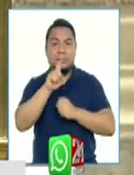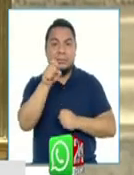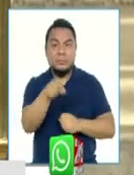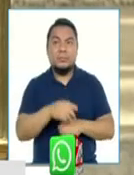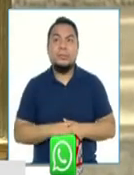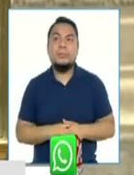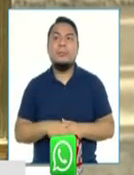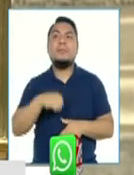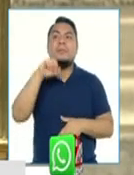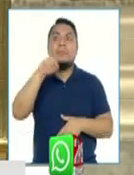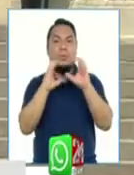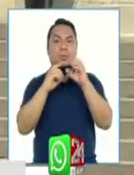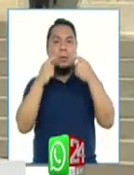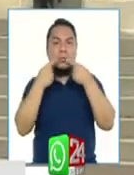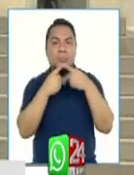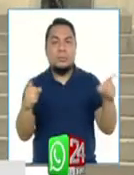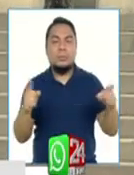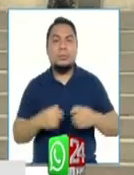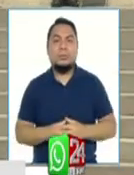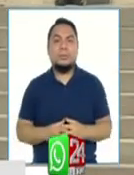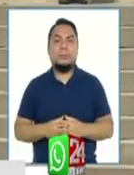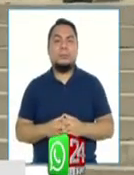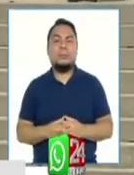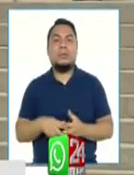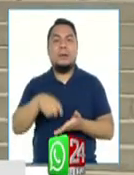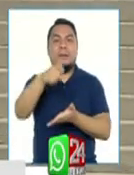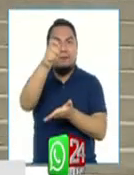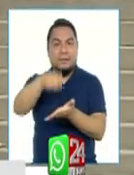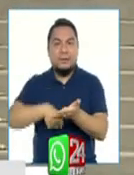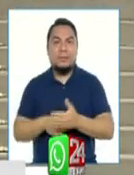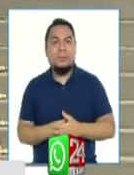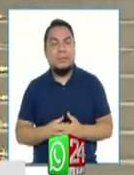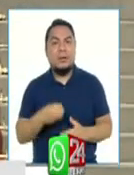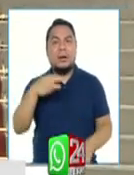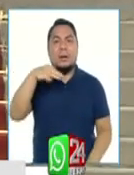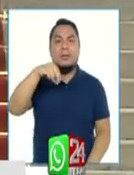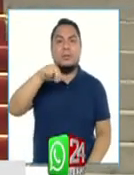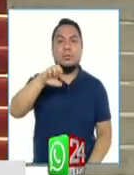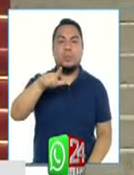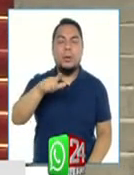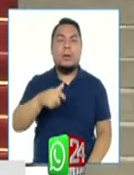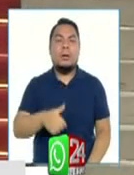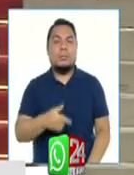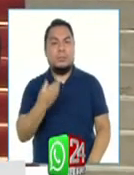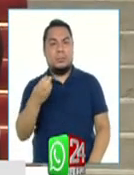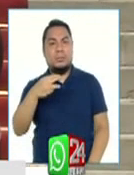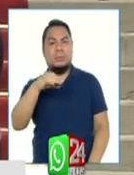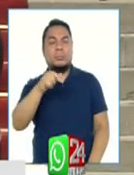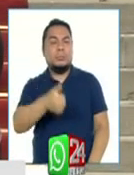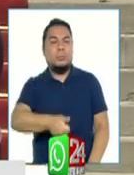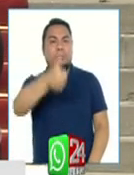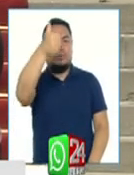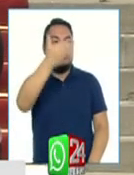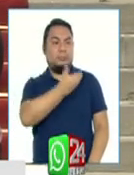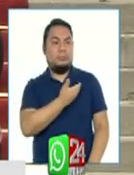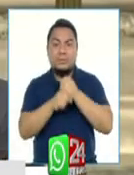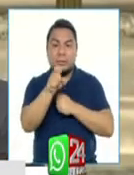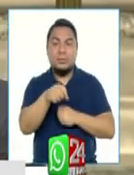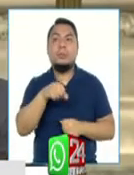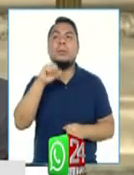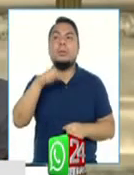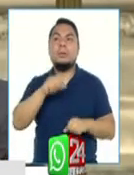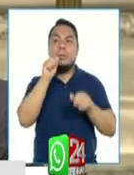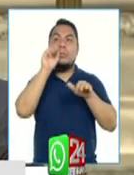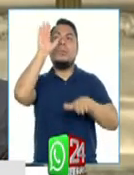Sí, juro. El Ministerio de Trabajo estará comandado por Juan Cheput, excongresista Pepe Causa y exministro